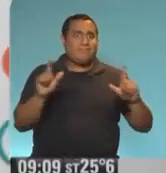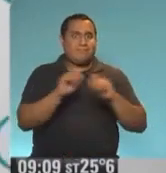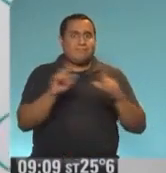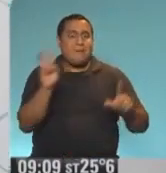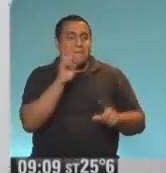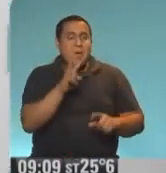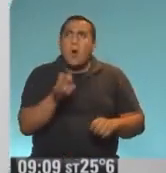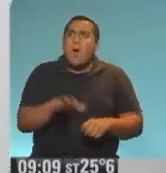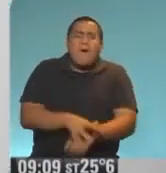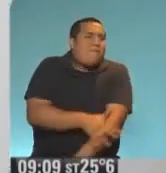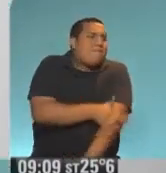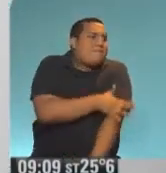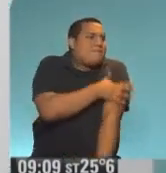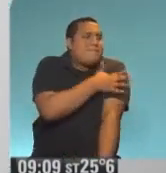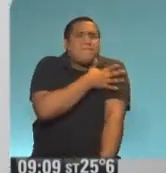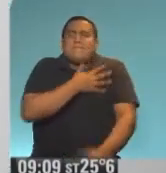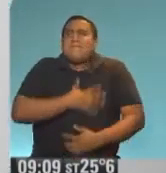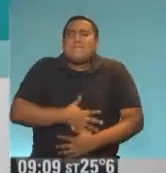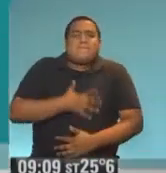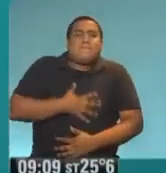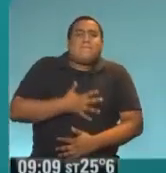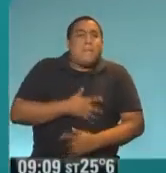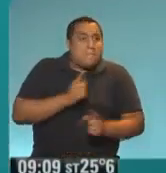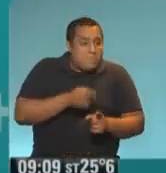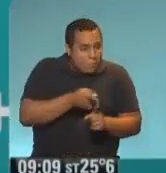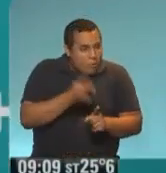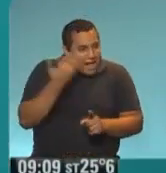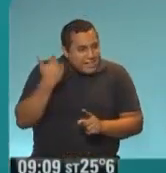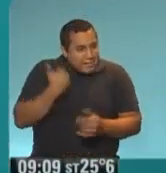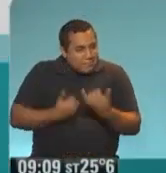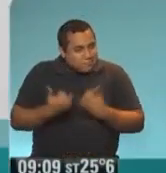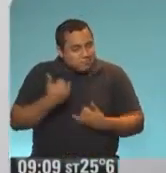con esta emoción que usted describía en el momento en que llegó al país.